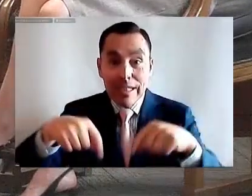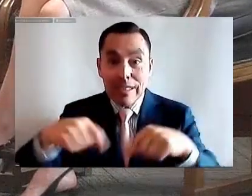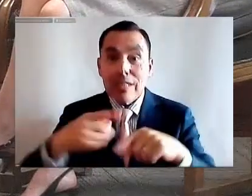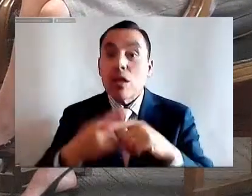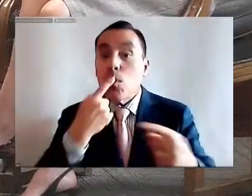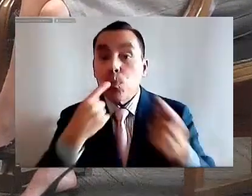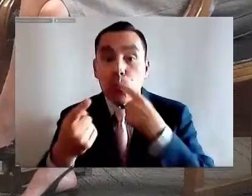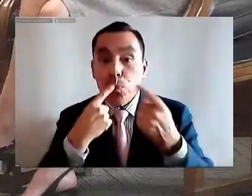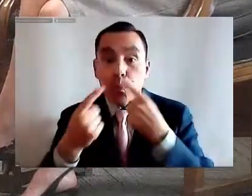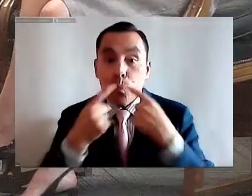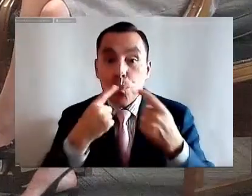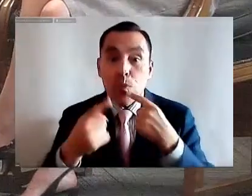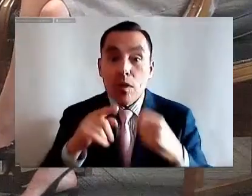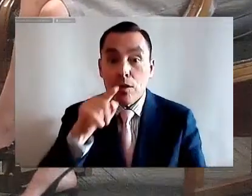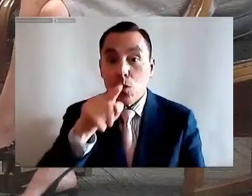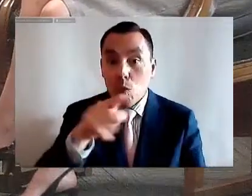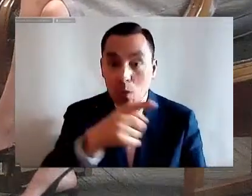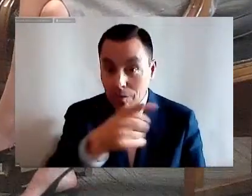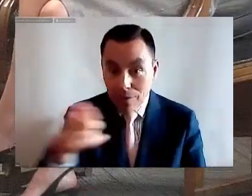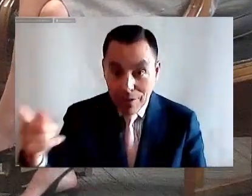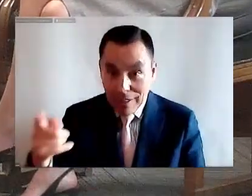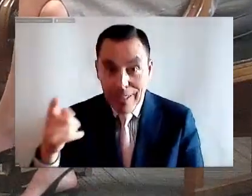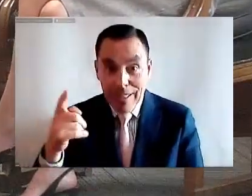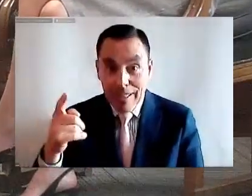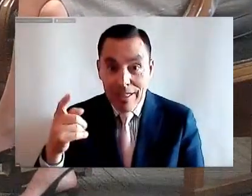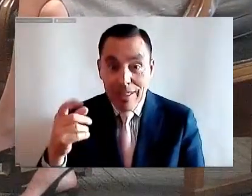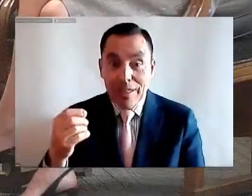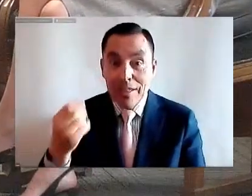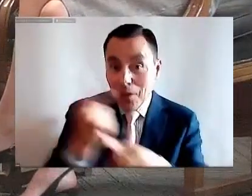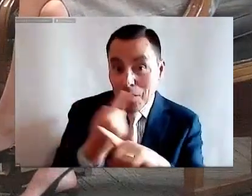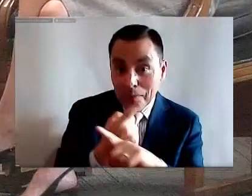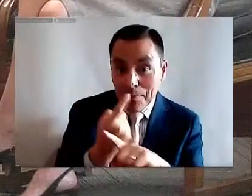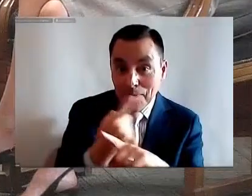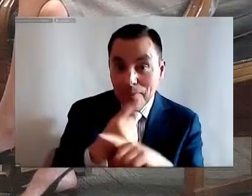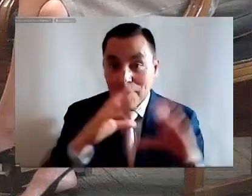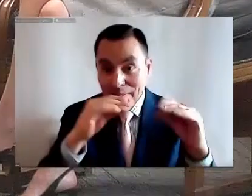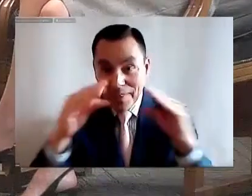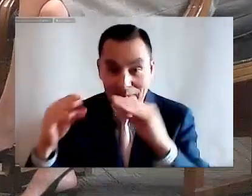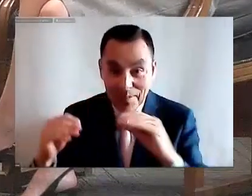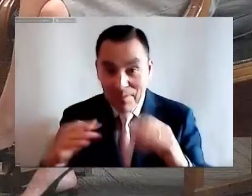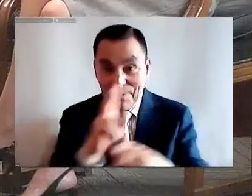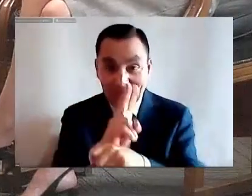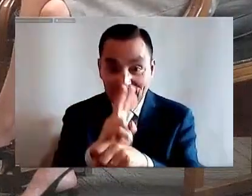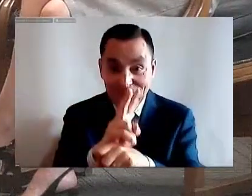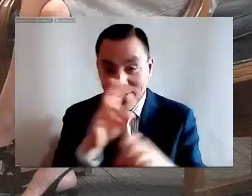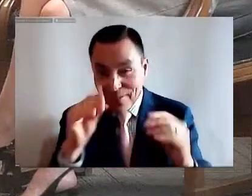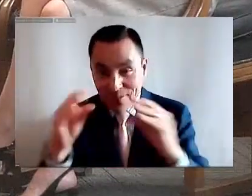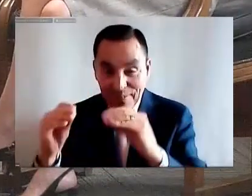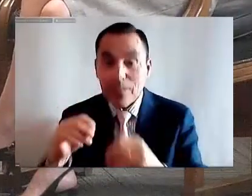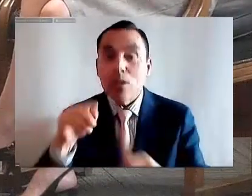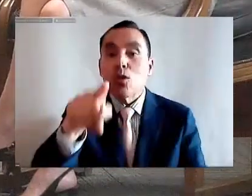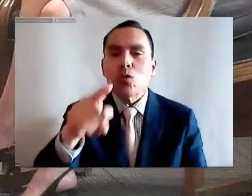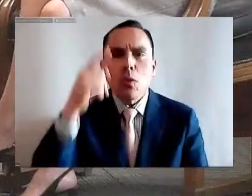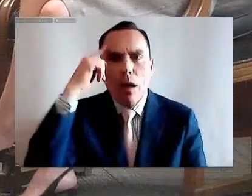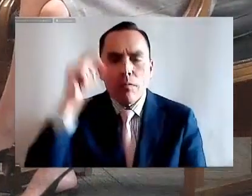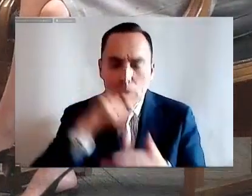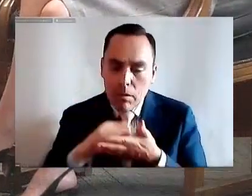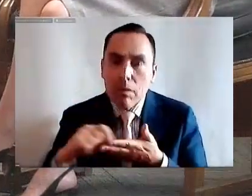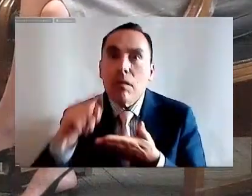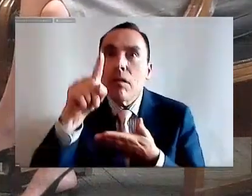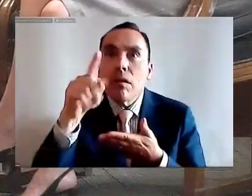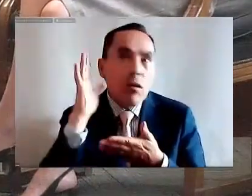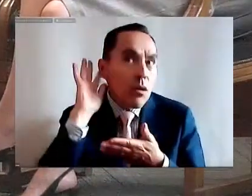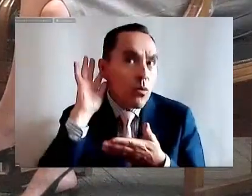también. Entonces, si ustedes, a propósito de lo que iba hablando, las académicas les surgen cuestiones, anótenlas porque vamos a tener una persona que